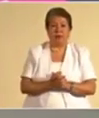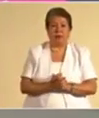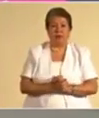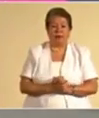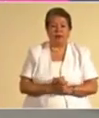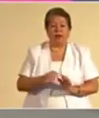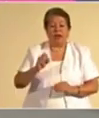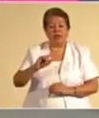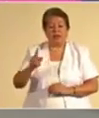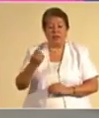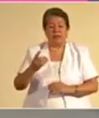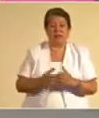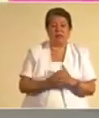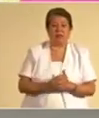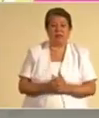Así es.